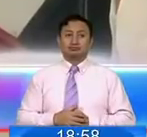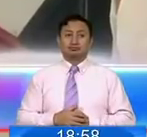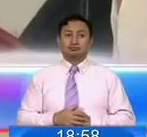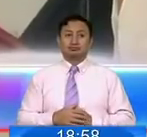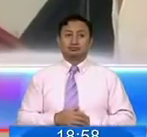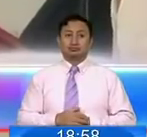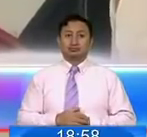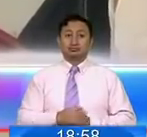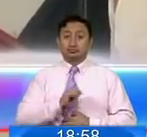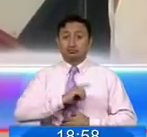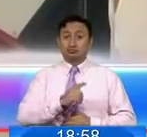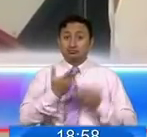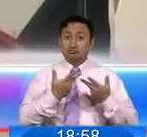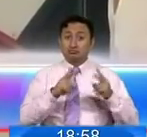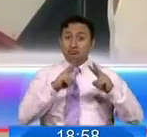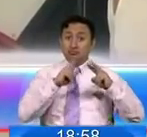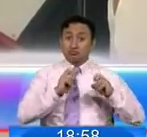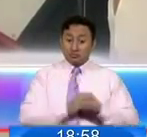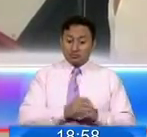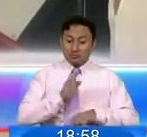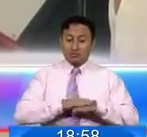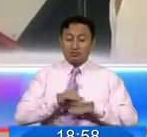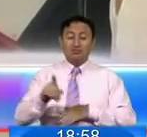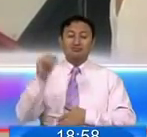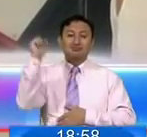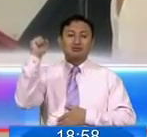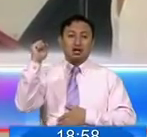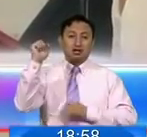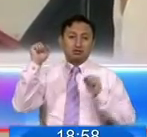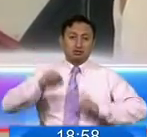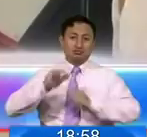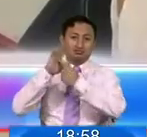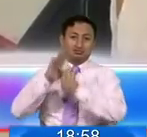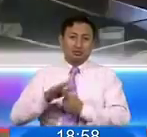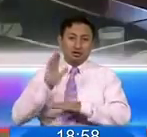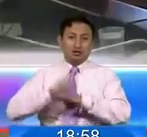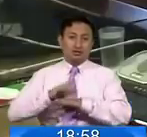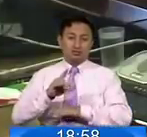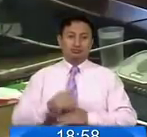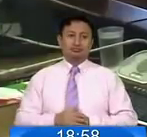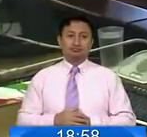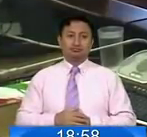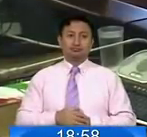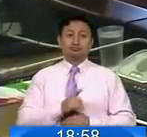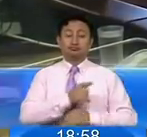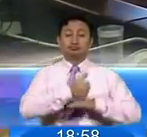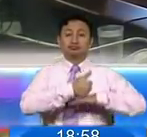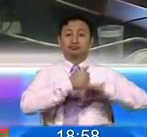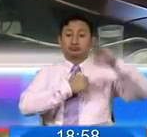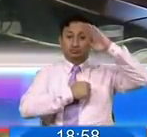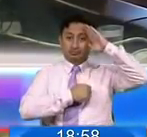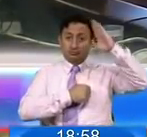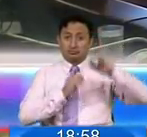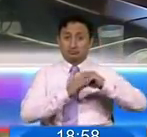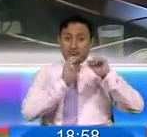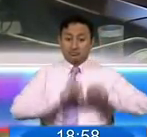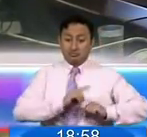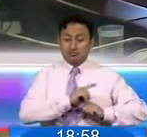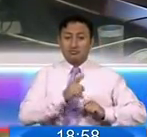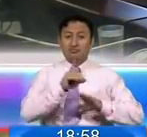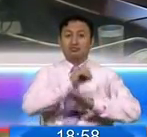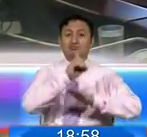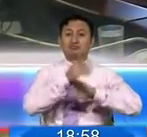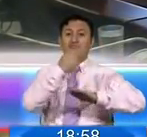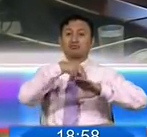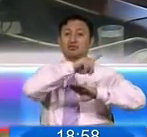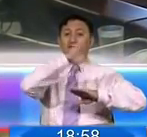pertinente porque involucra varios derechos que también se han violado, como el derecho a la intimidad. Los agentes de inteligencia responderán a la Dirección